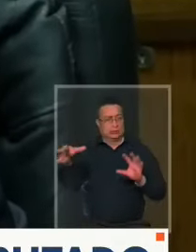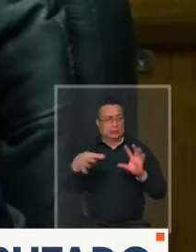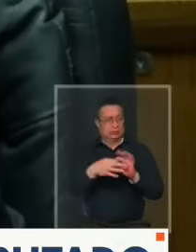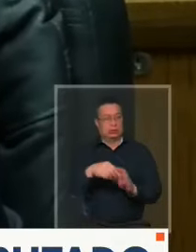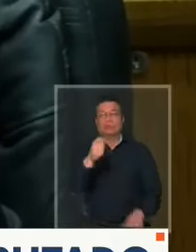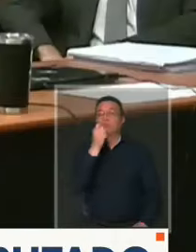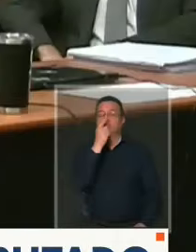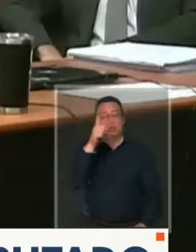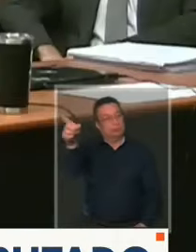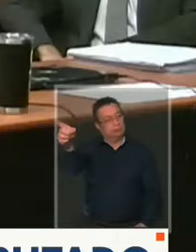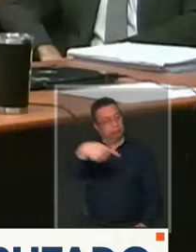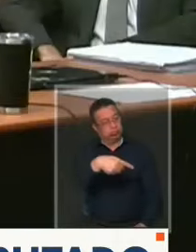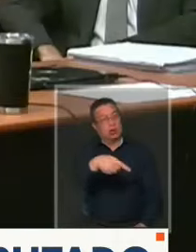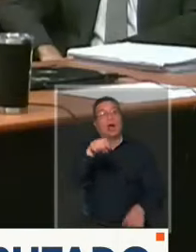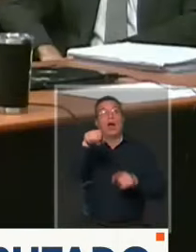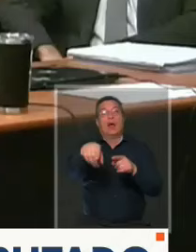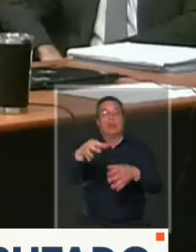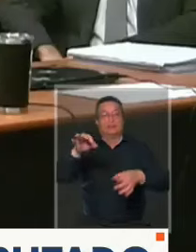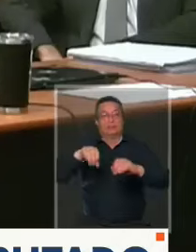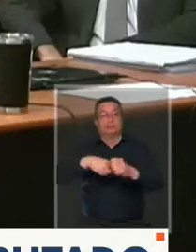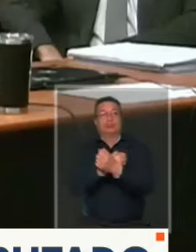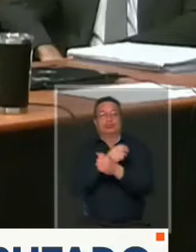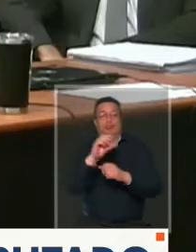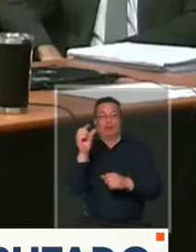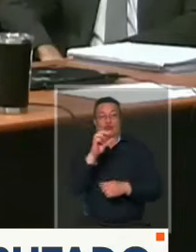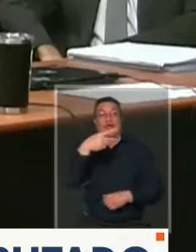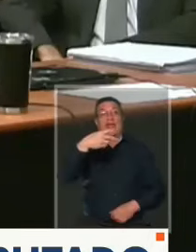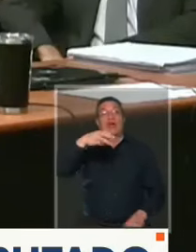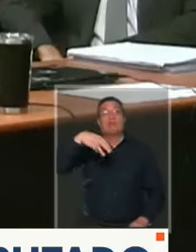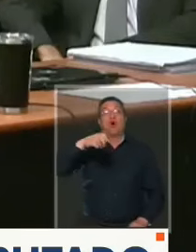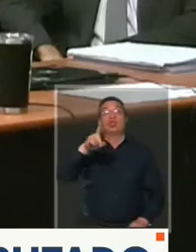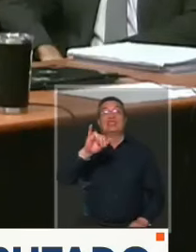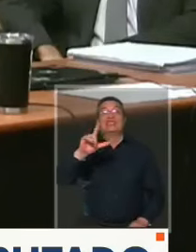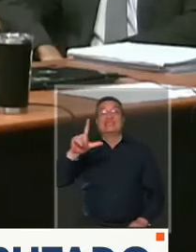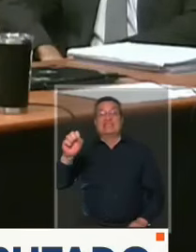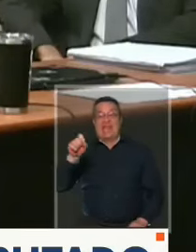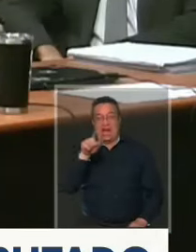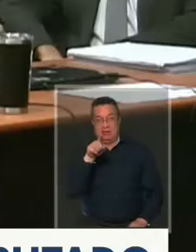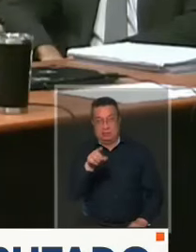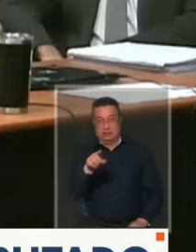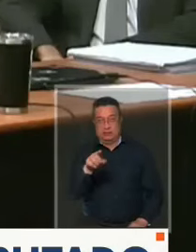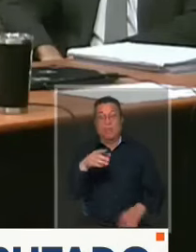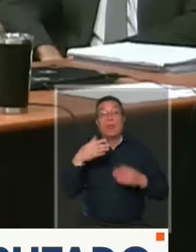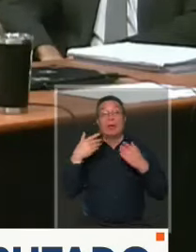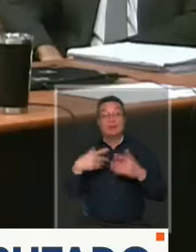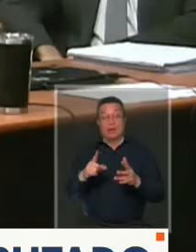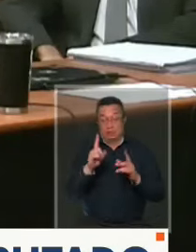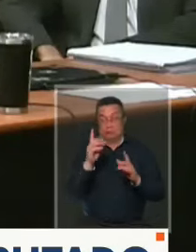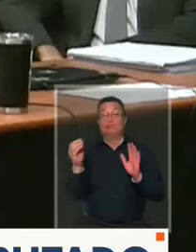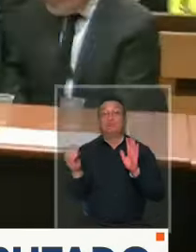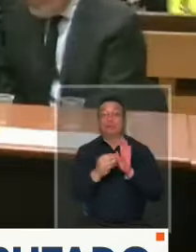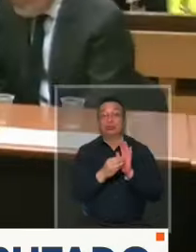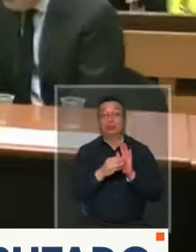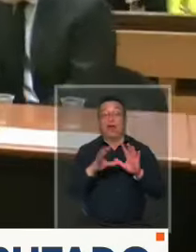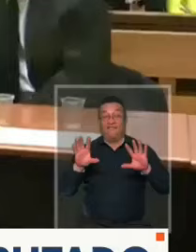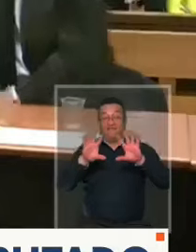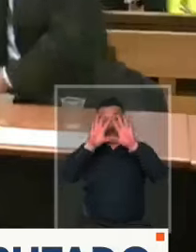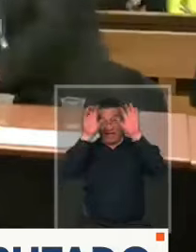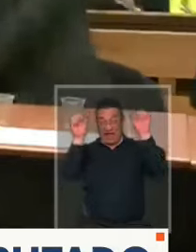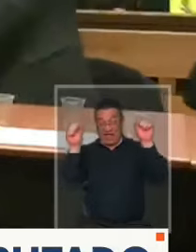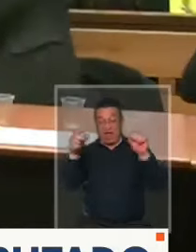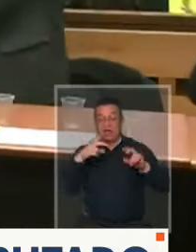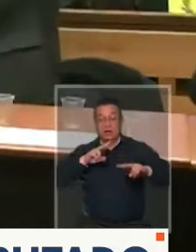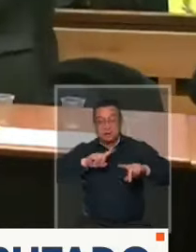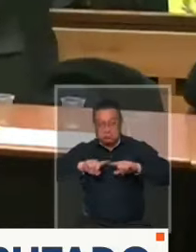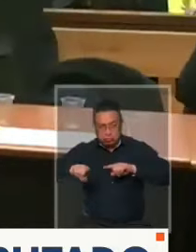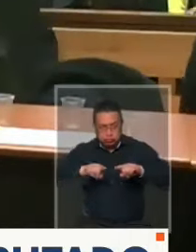que cumple prisión preventiva imputado por diversos delitos de corrupción. En una de las aristas del caso, la Fiscalía investiga las gestiones de